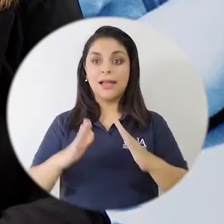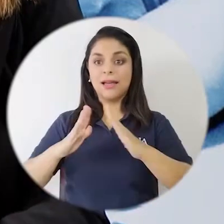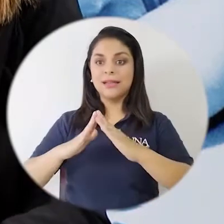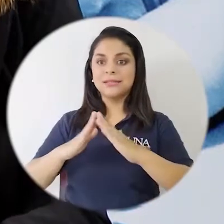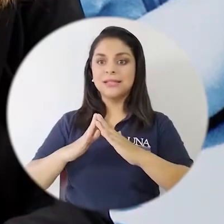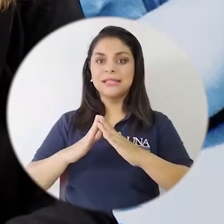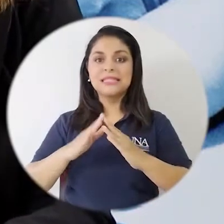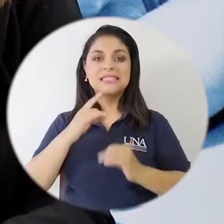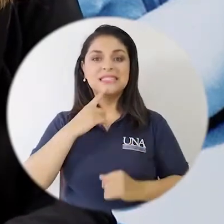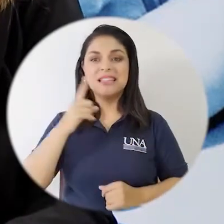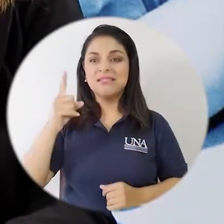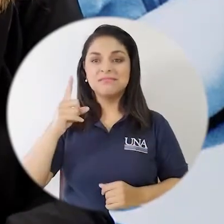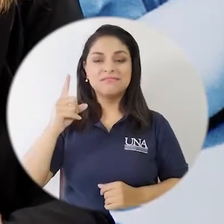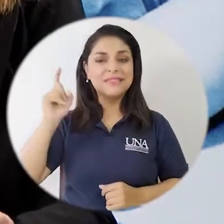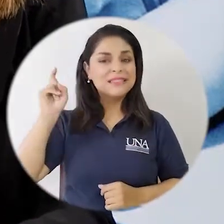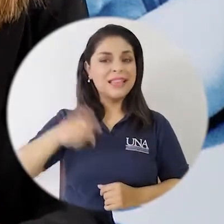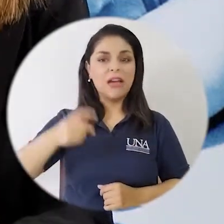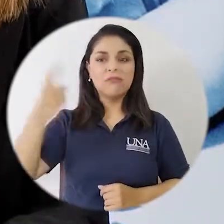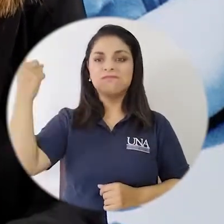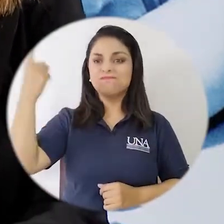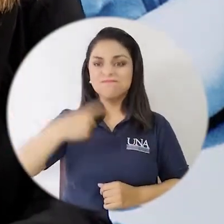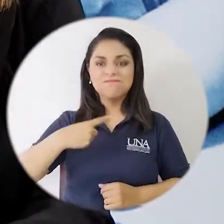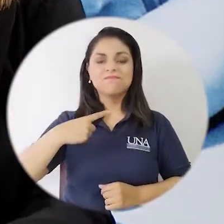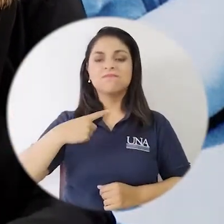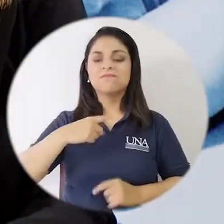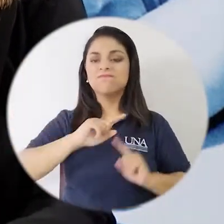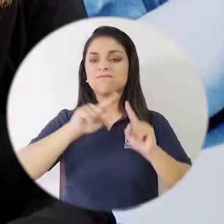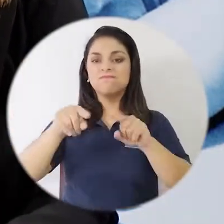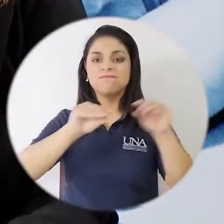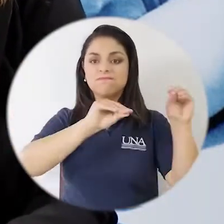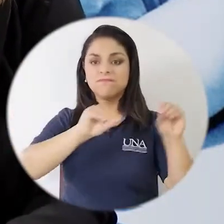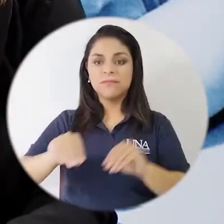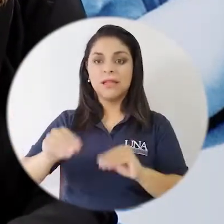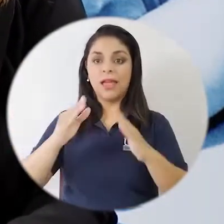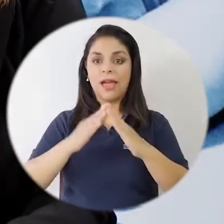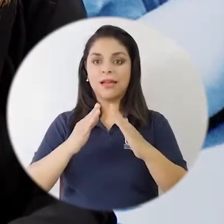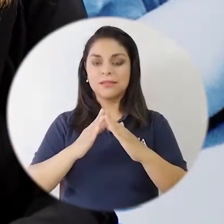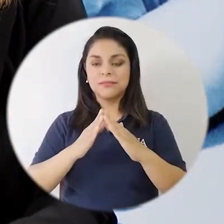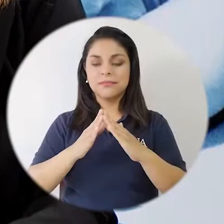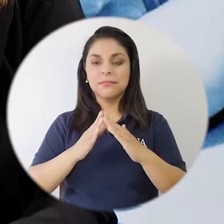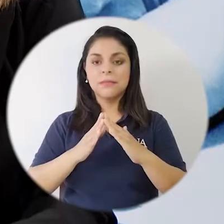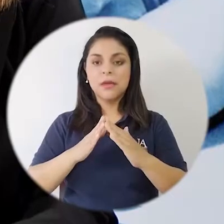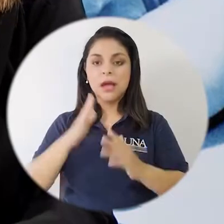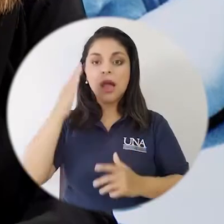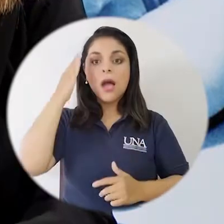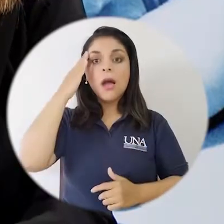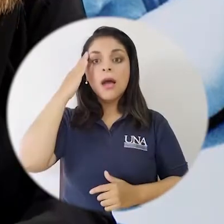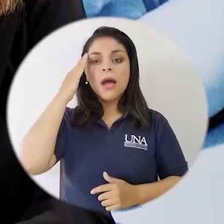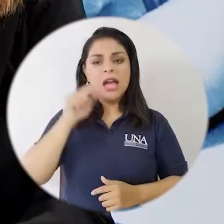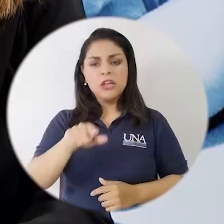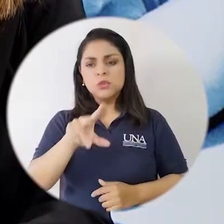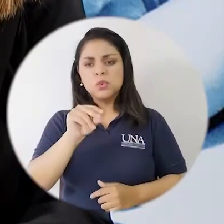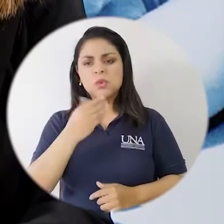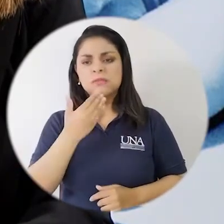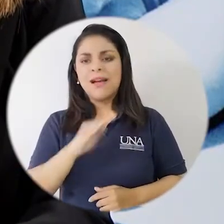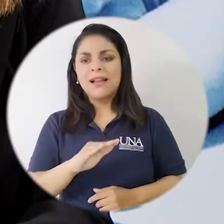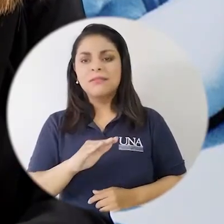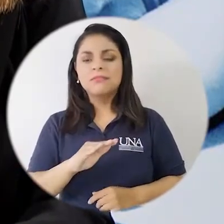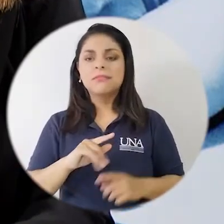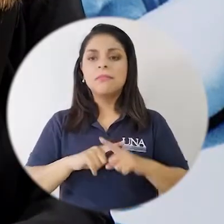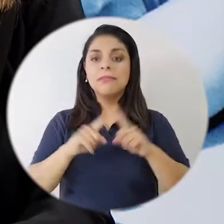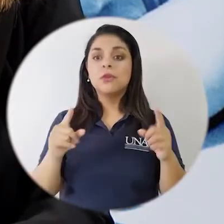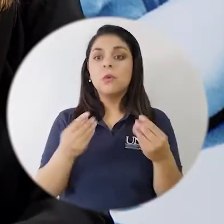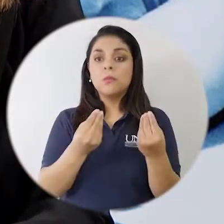decir tengo que ser teletrabajador o teletrabajadora. Eso no significa que eso sea mal, más bien lo que hizo fue que muchas personas